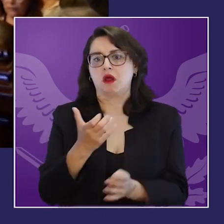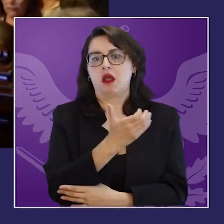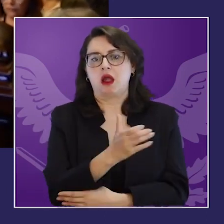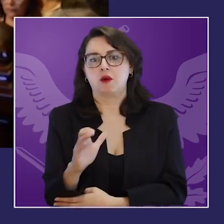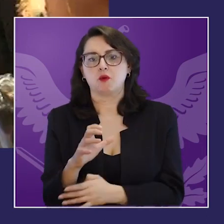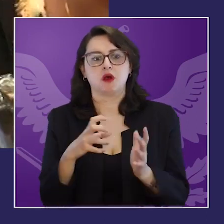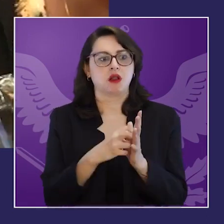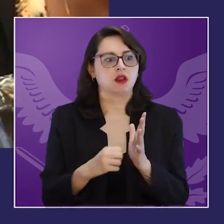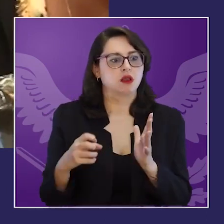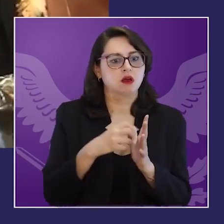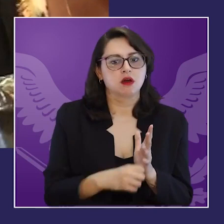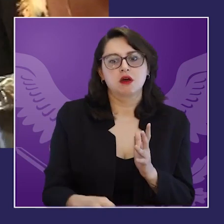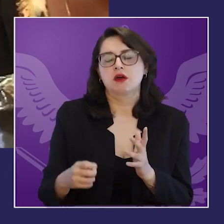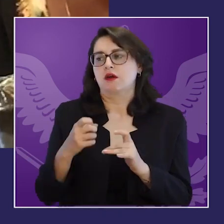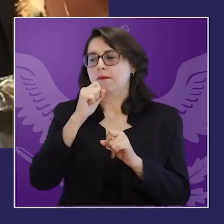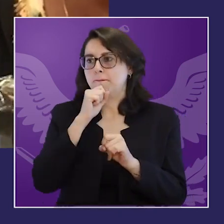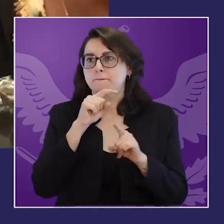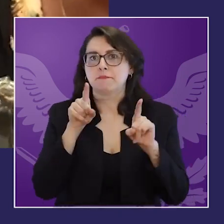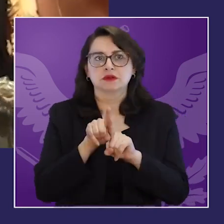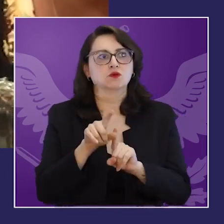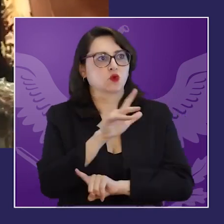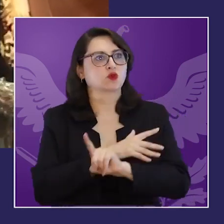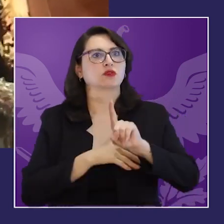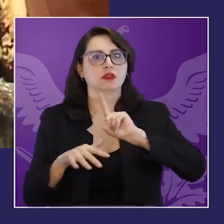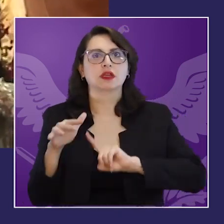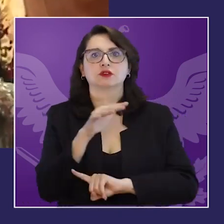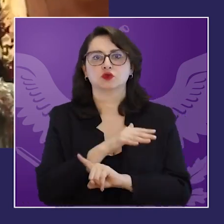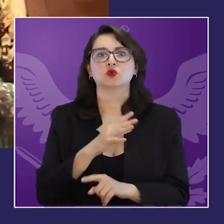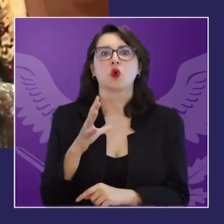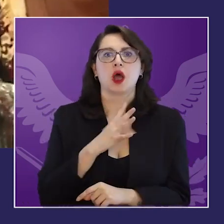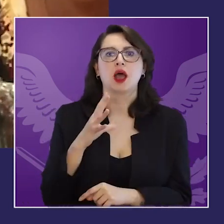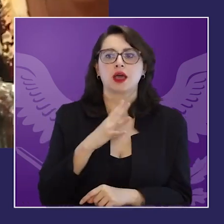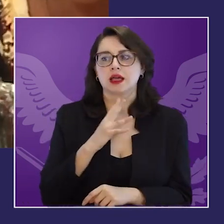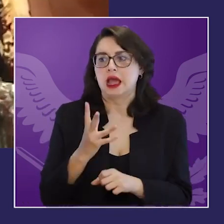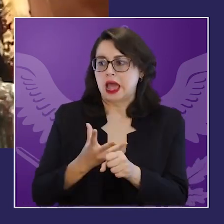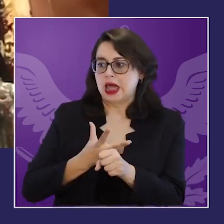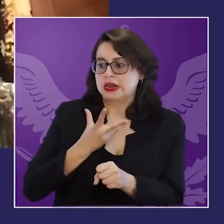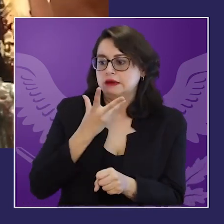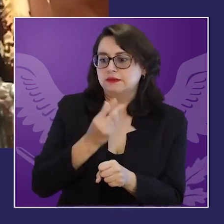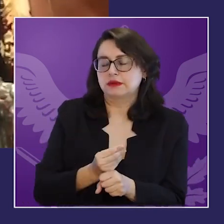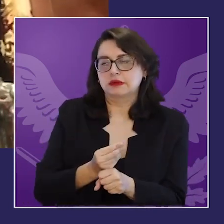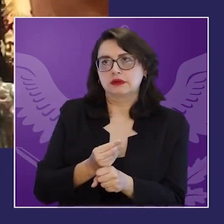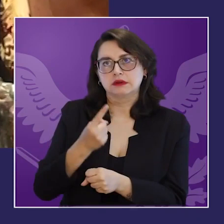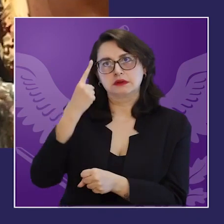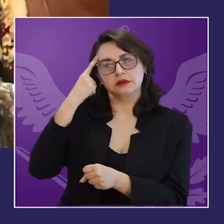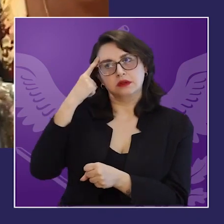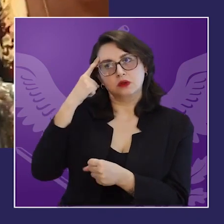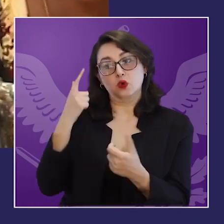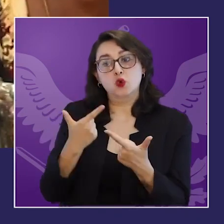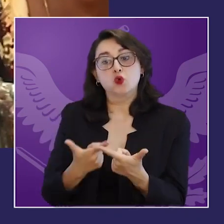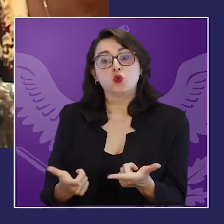Valentina contra México nos plantean un contexto, cómo las reparaciones también tienen que ver con ese